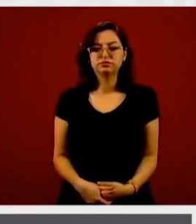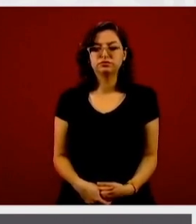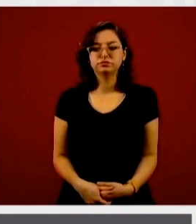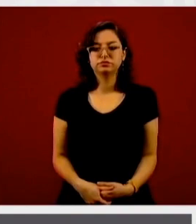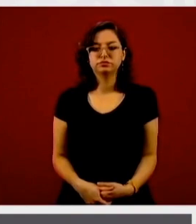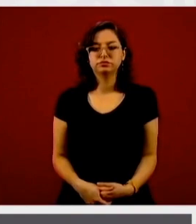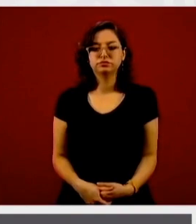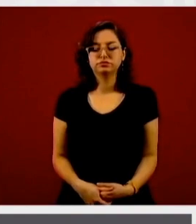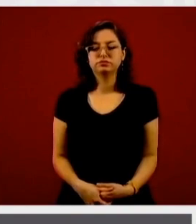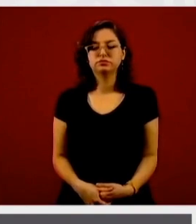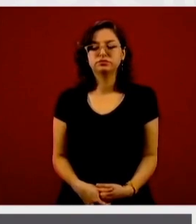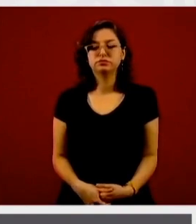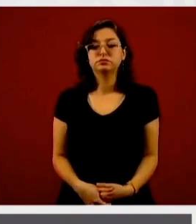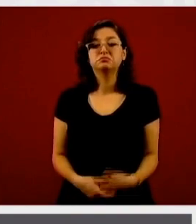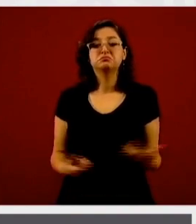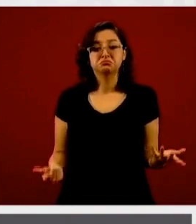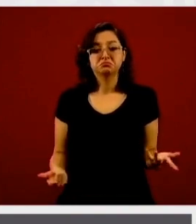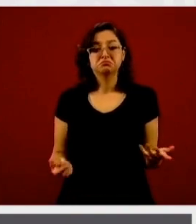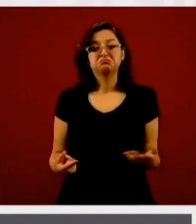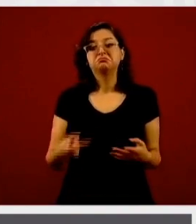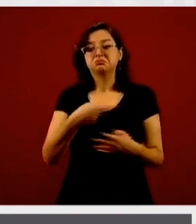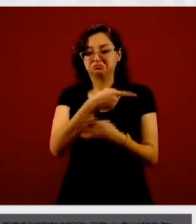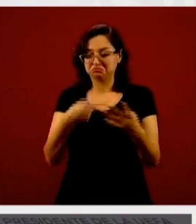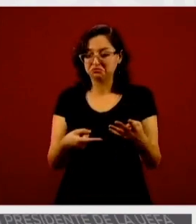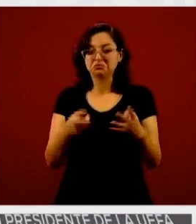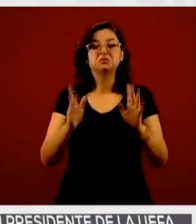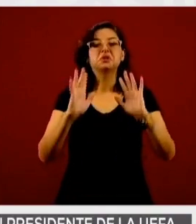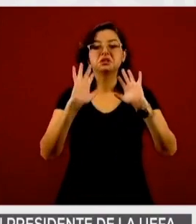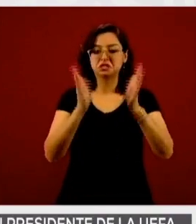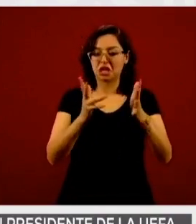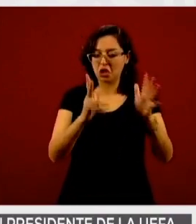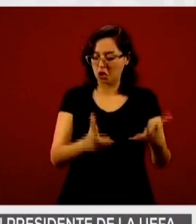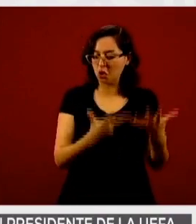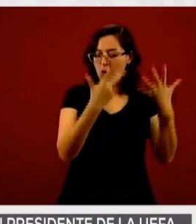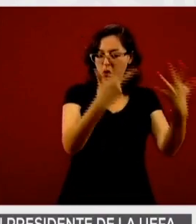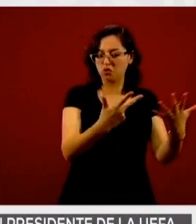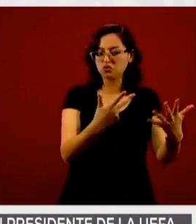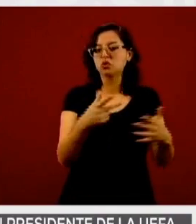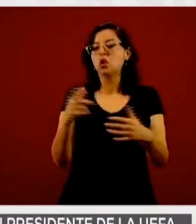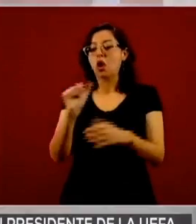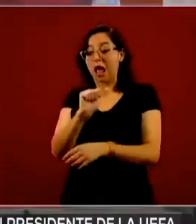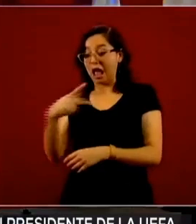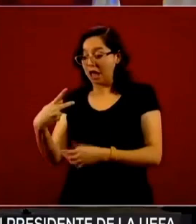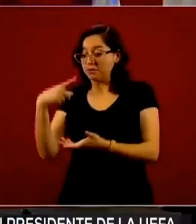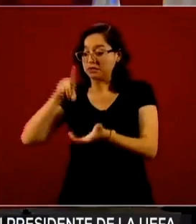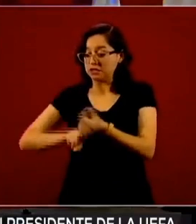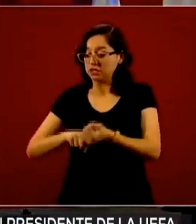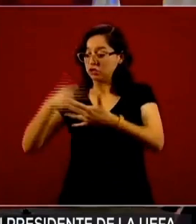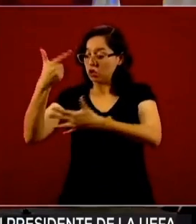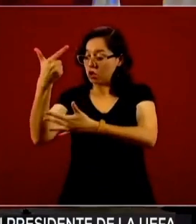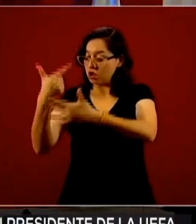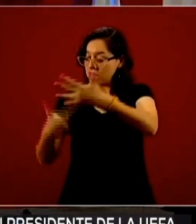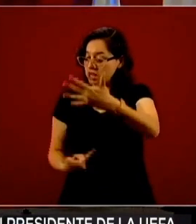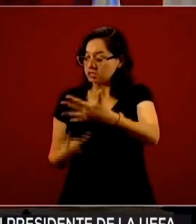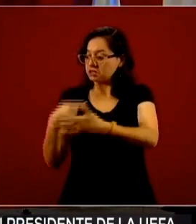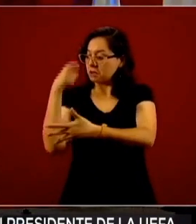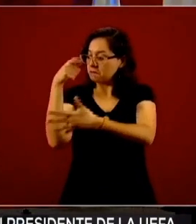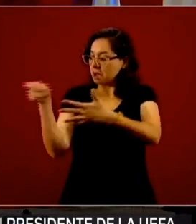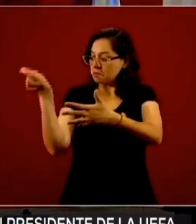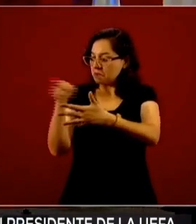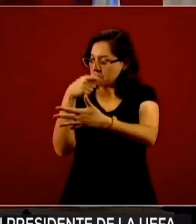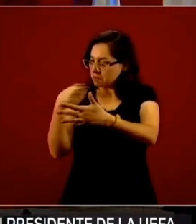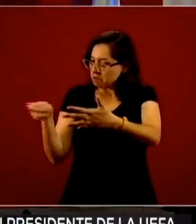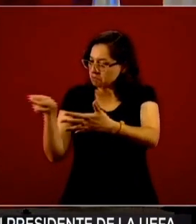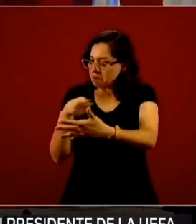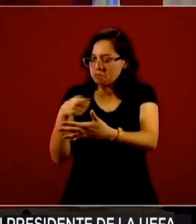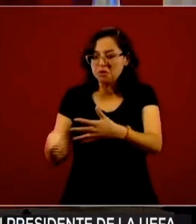Jantetelco, Morelos. Ellos ya aparecen con tachas, con una crucecita en la app de Litro por Litro,